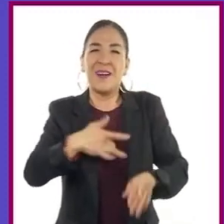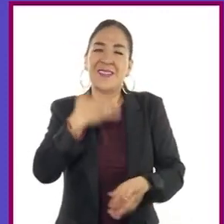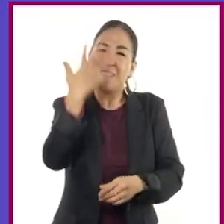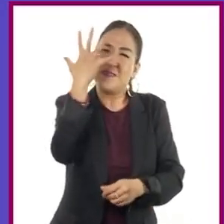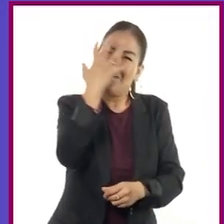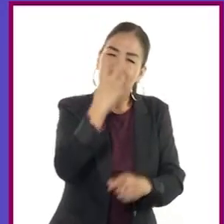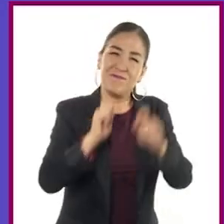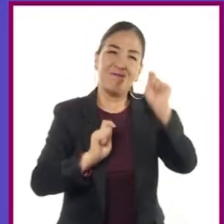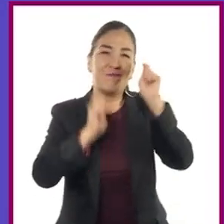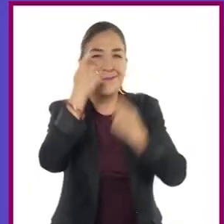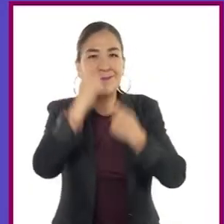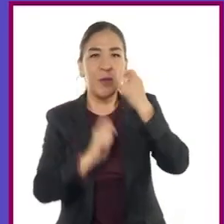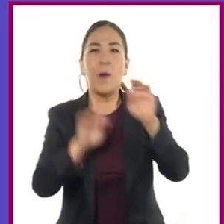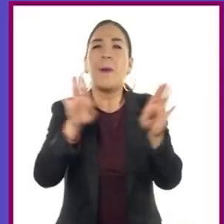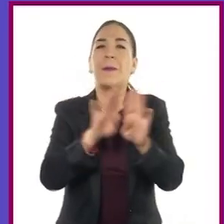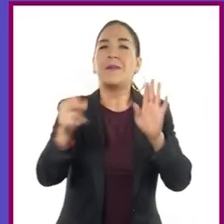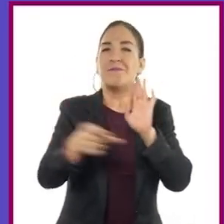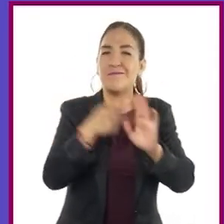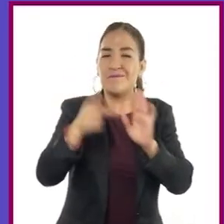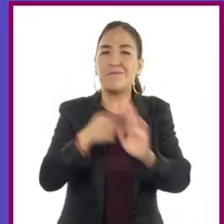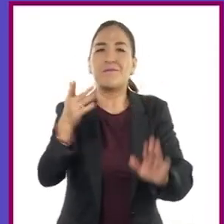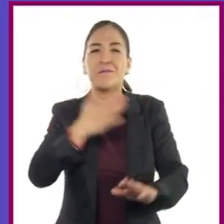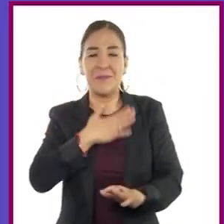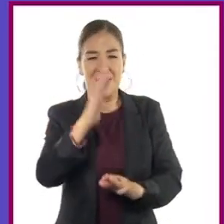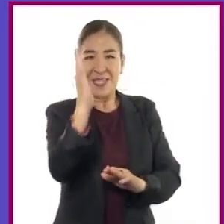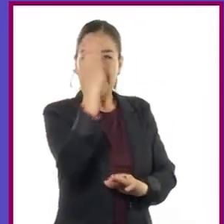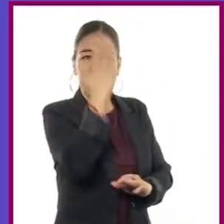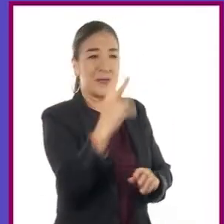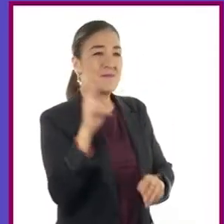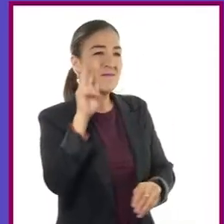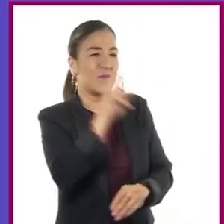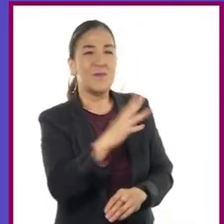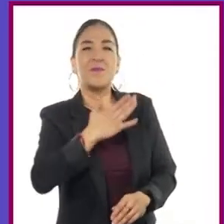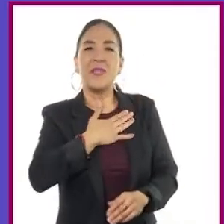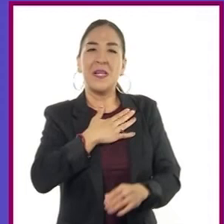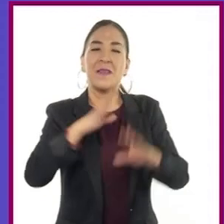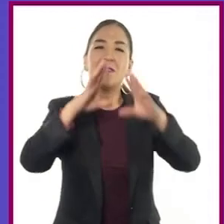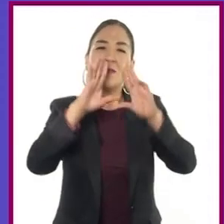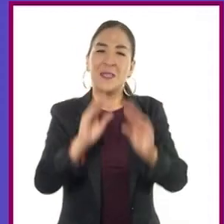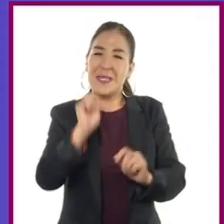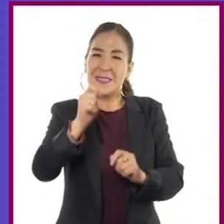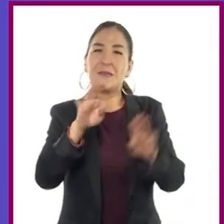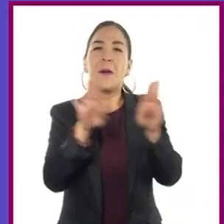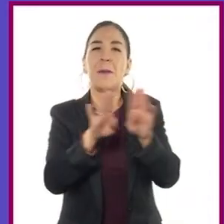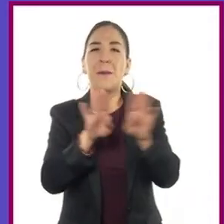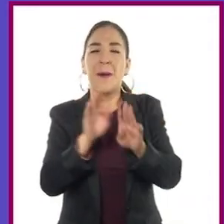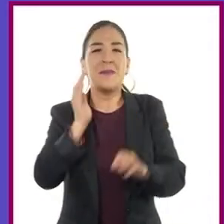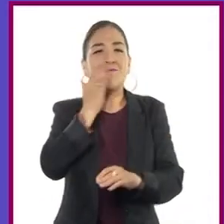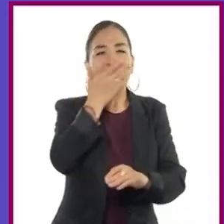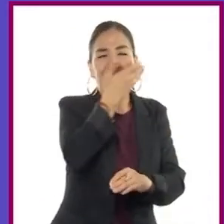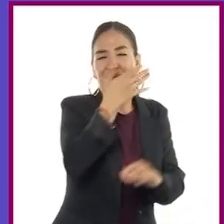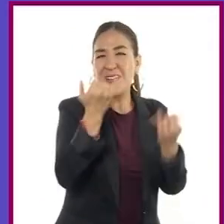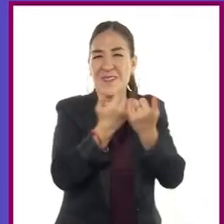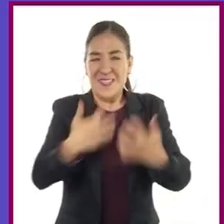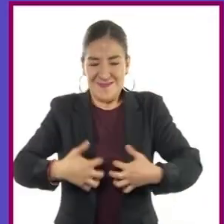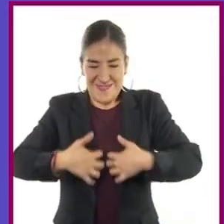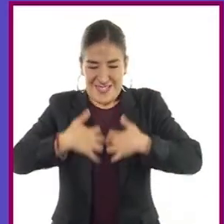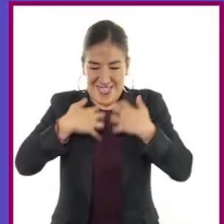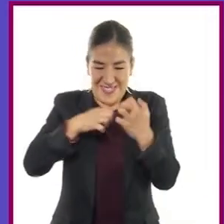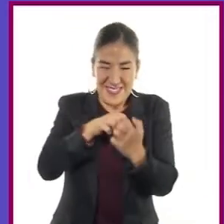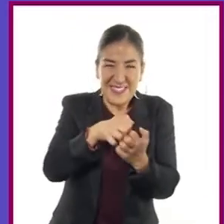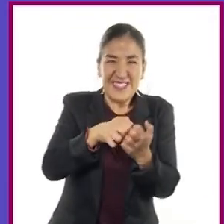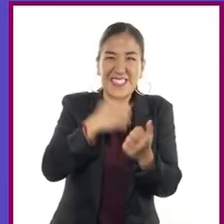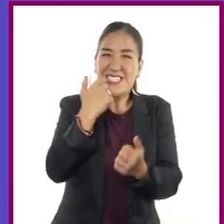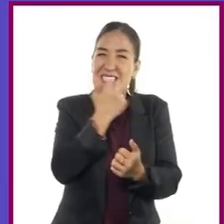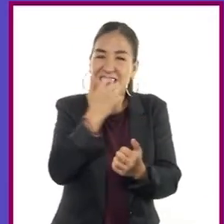Ni repita mis muecas el espejo, ni el silencio se erice con los dientes que rechinan. Estas